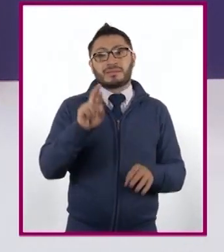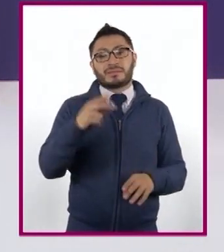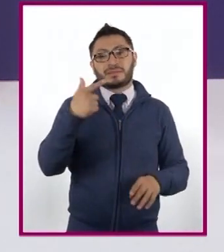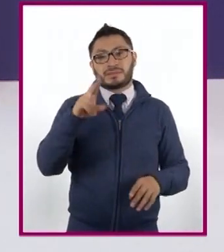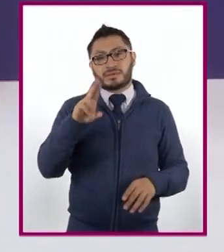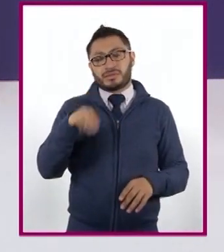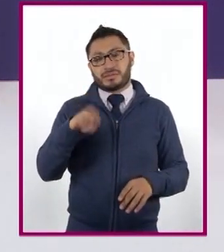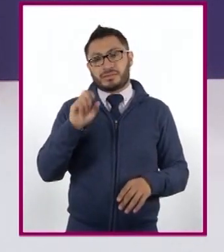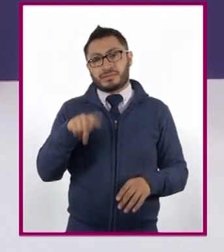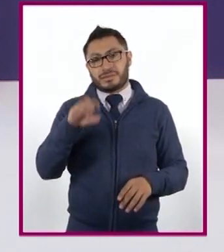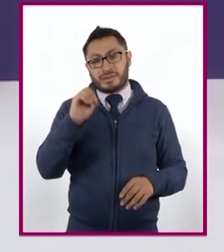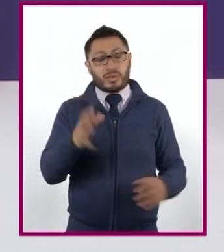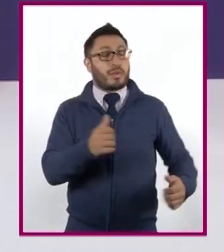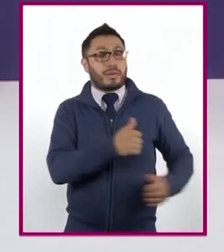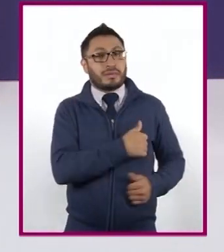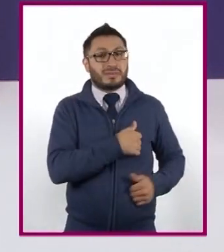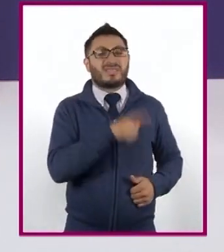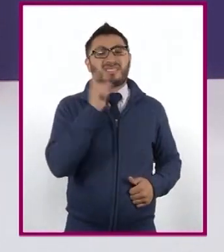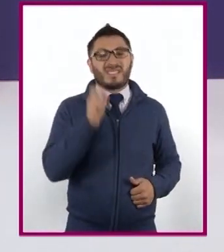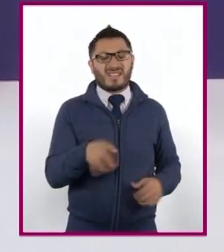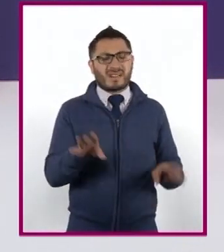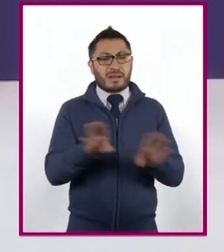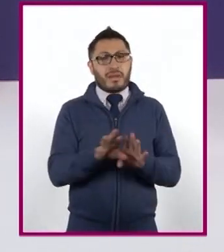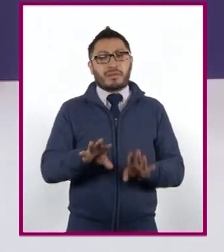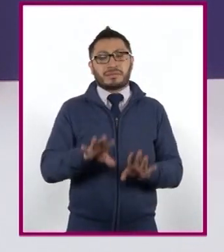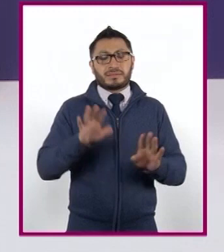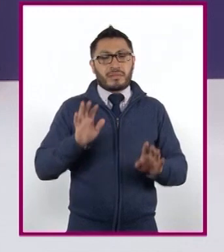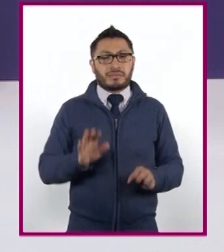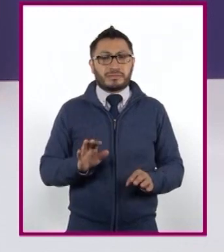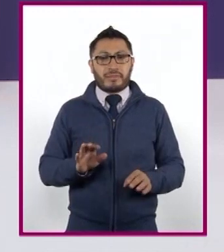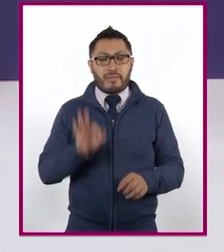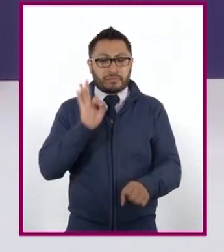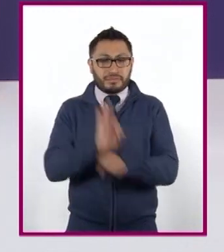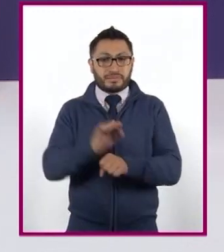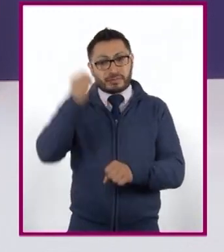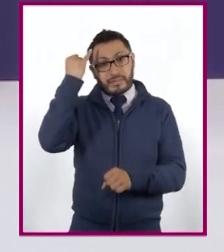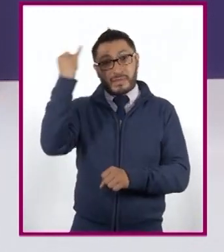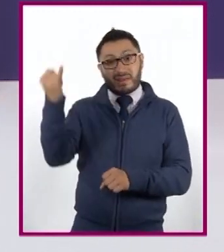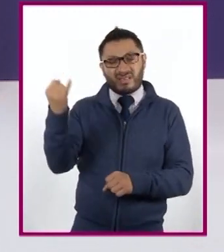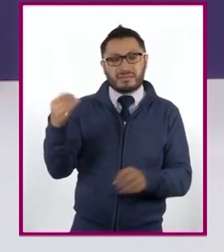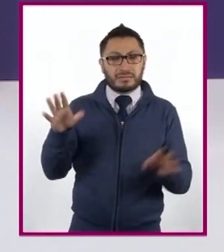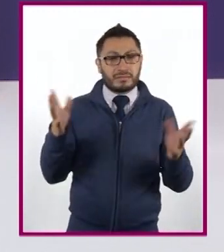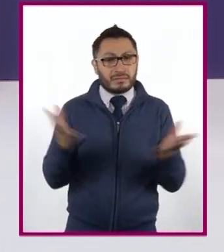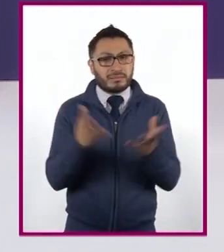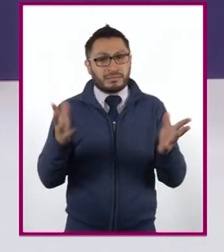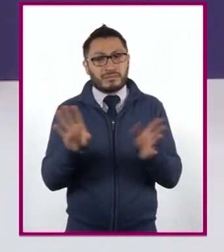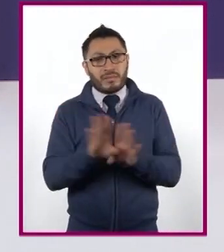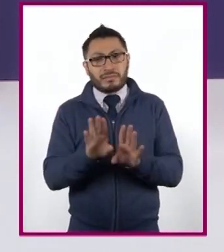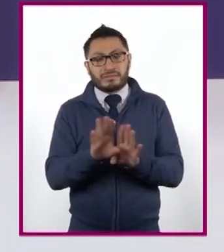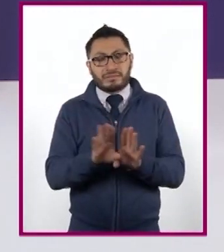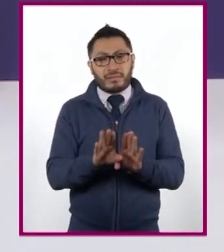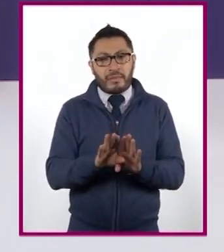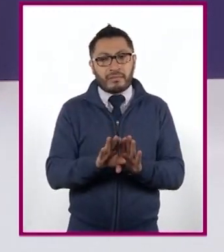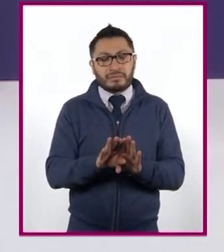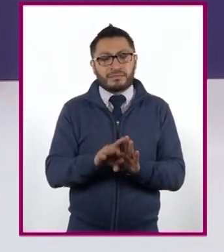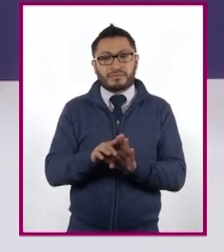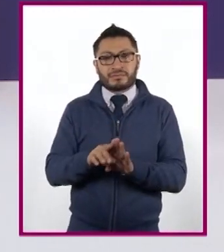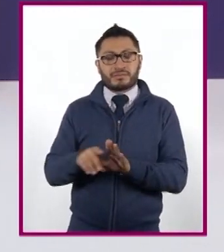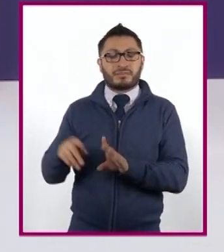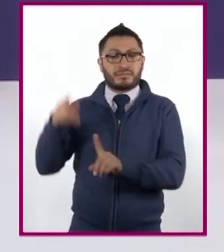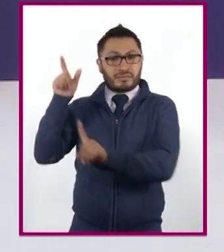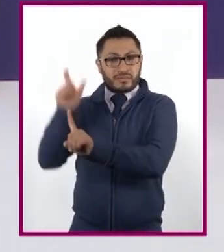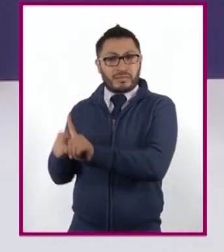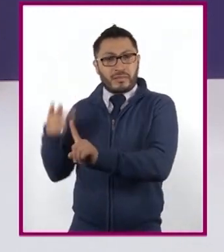de autoridad, que consiste en respaldar una idea haciendo referencia a su autor, que